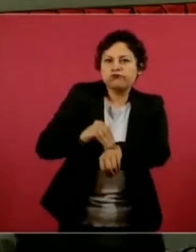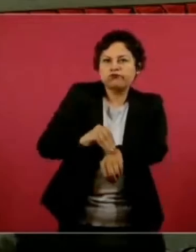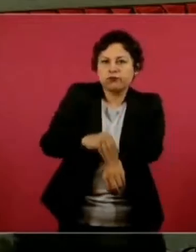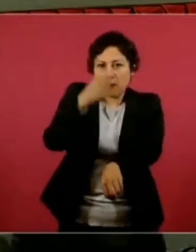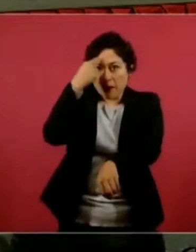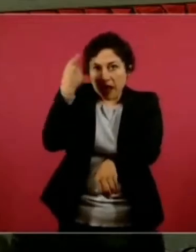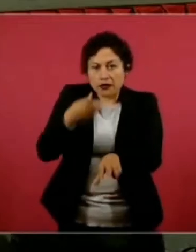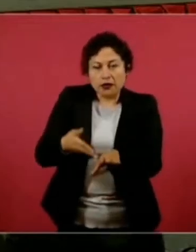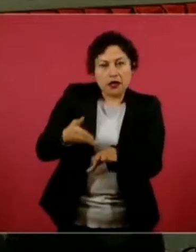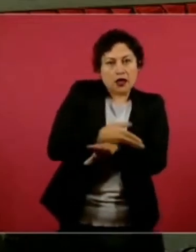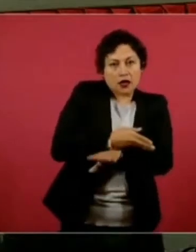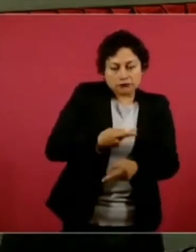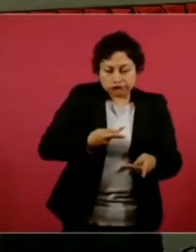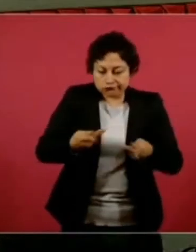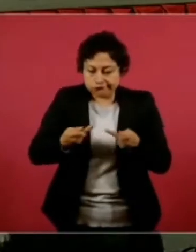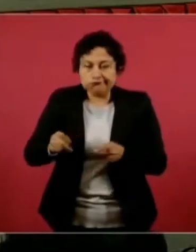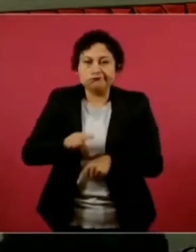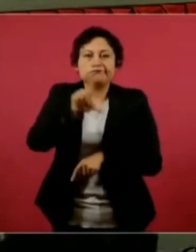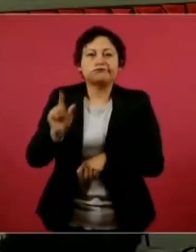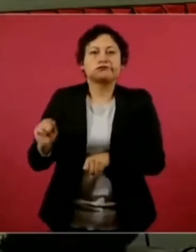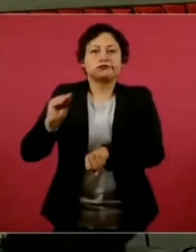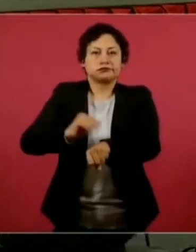estratégica.